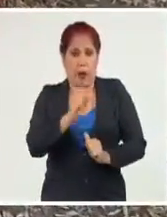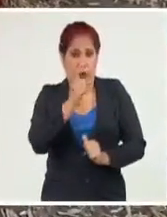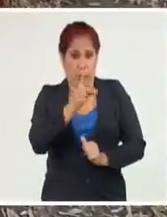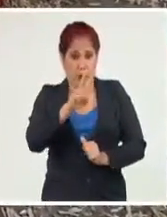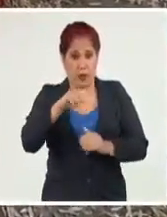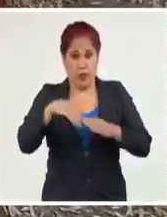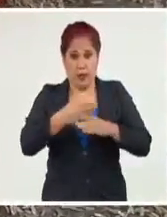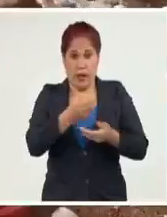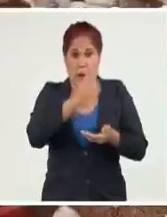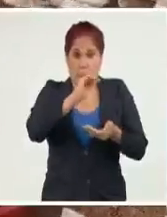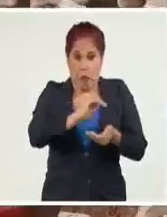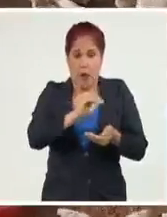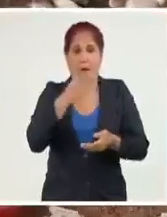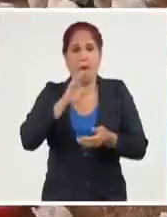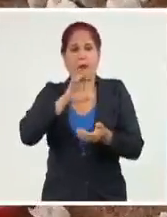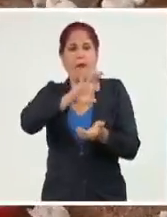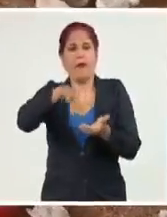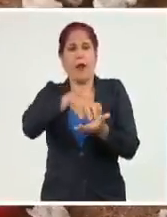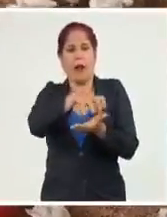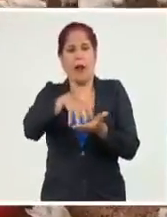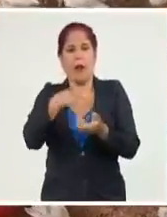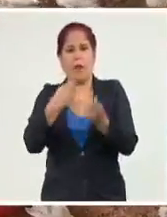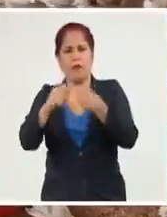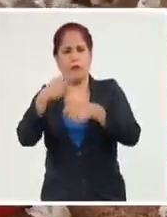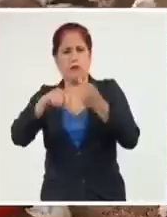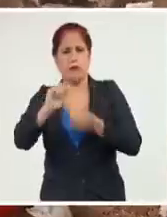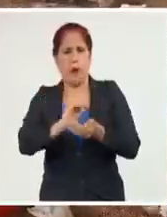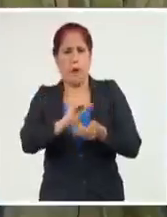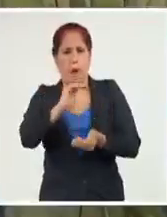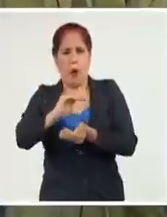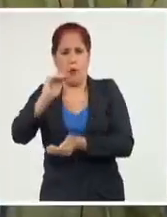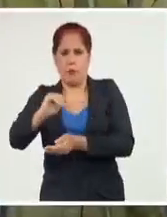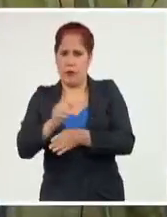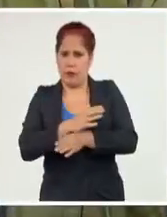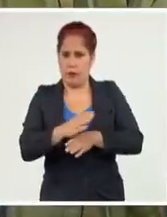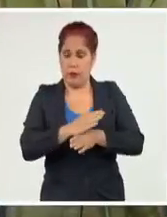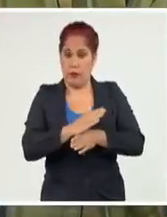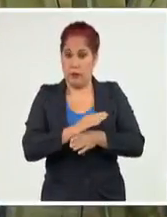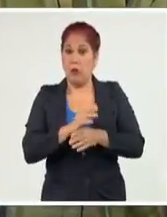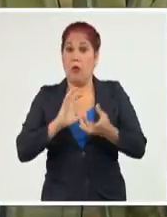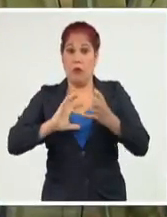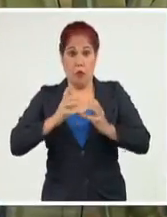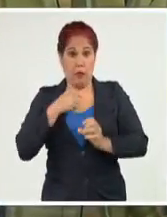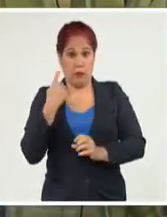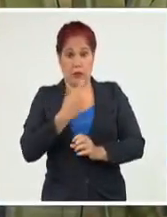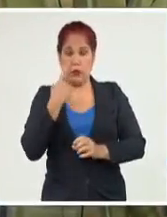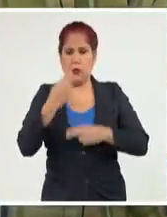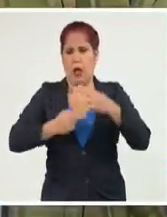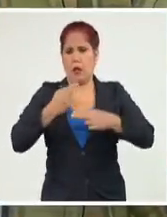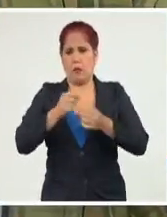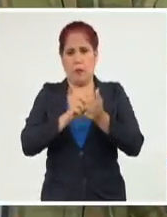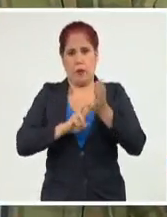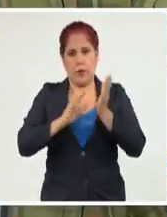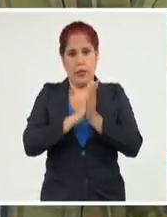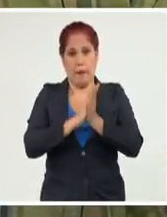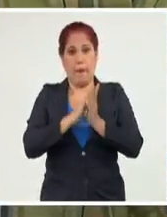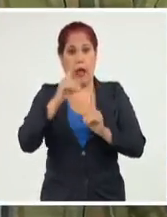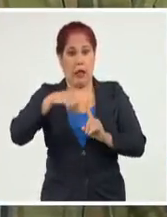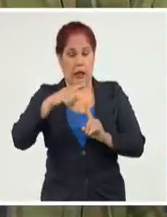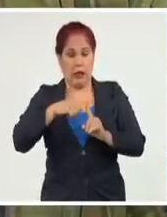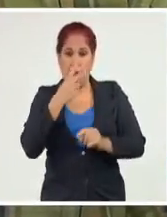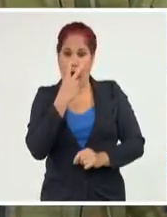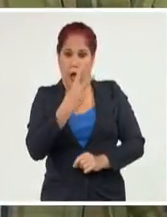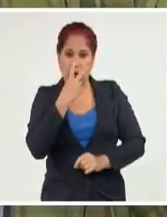posterior venta en las ferias por consejos populares. Hemos estado a partir de las estrategias que ha venido desarrollando la provincia en la